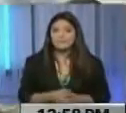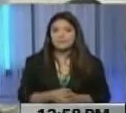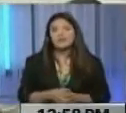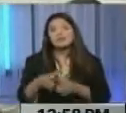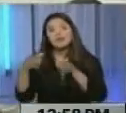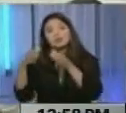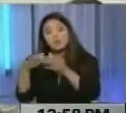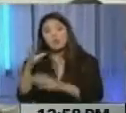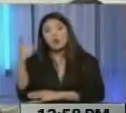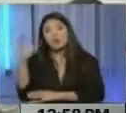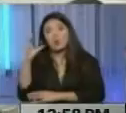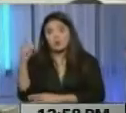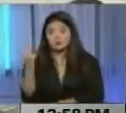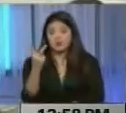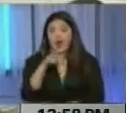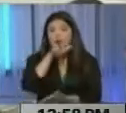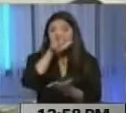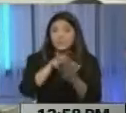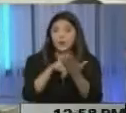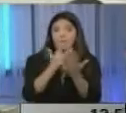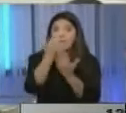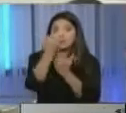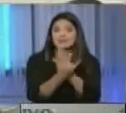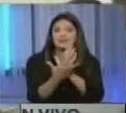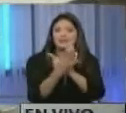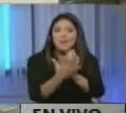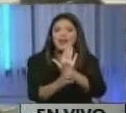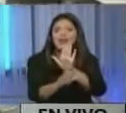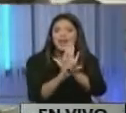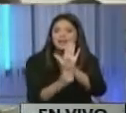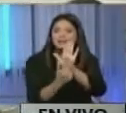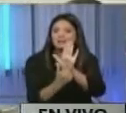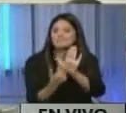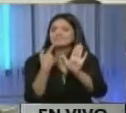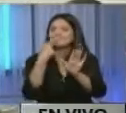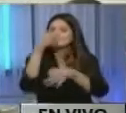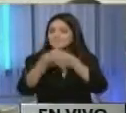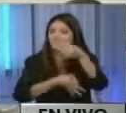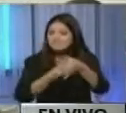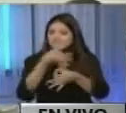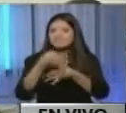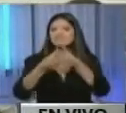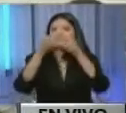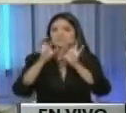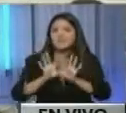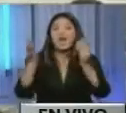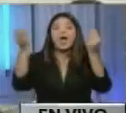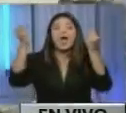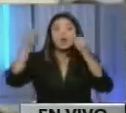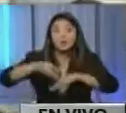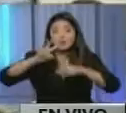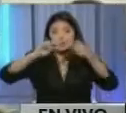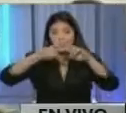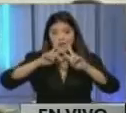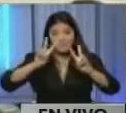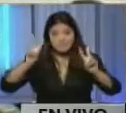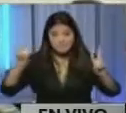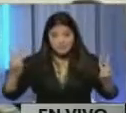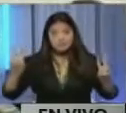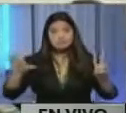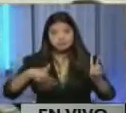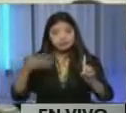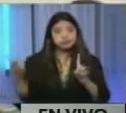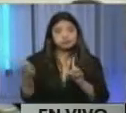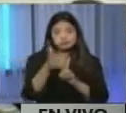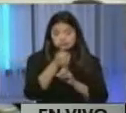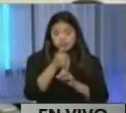Colombia aprueban el proyecto de ley en la que se determina el mecanismo de refrendación de los acuerdos de paz que se logren con